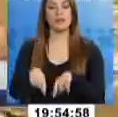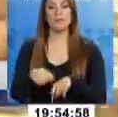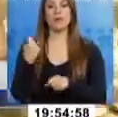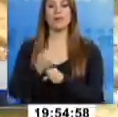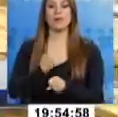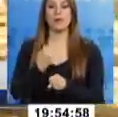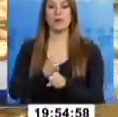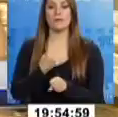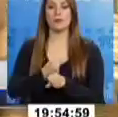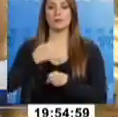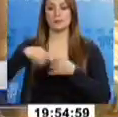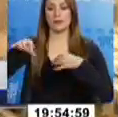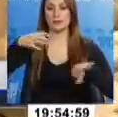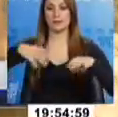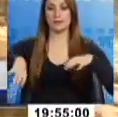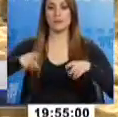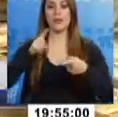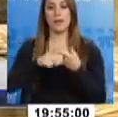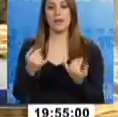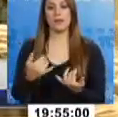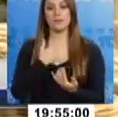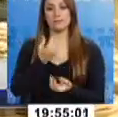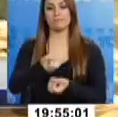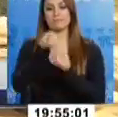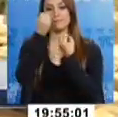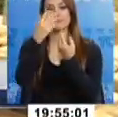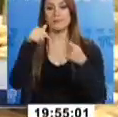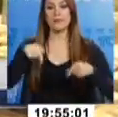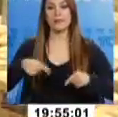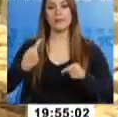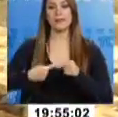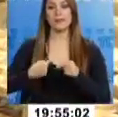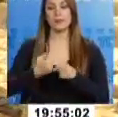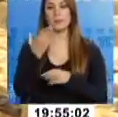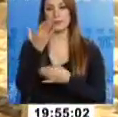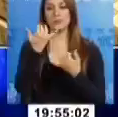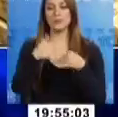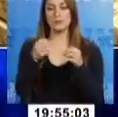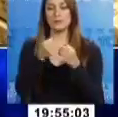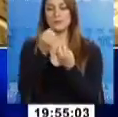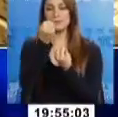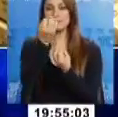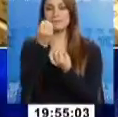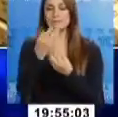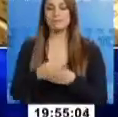trabajar en la clasificación. Este es el informe que tenemos desde el norte de Quito. Rocío, tú continúas con más información en estudios.